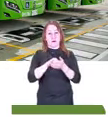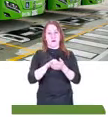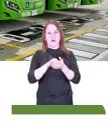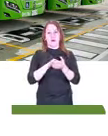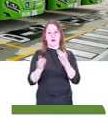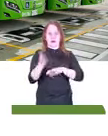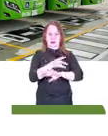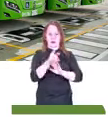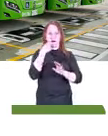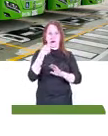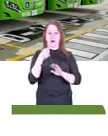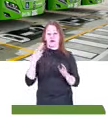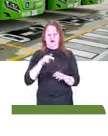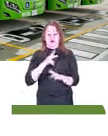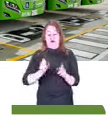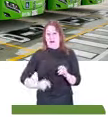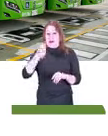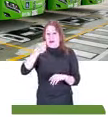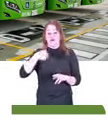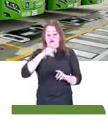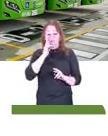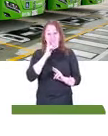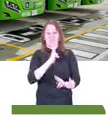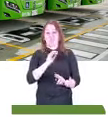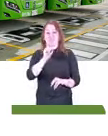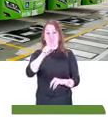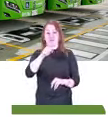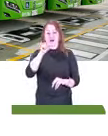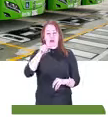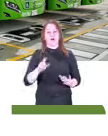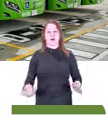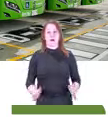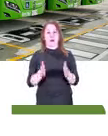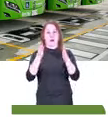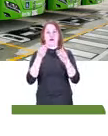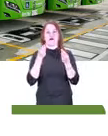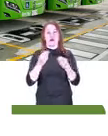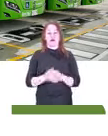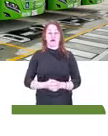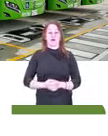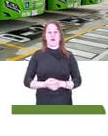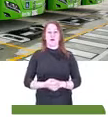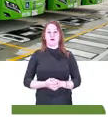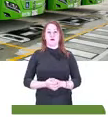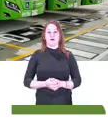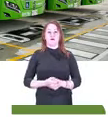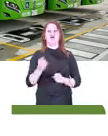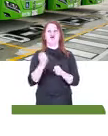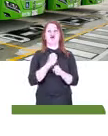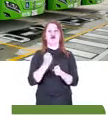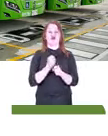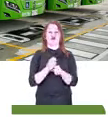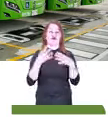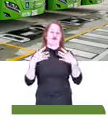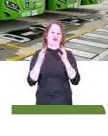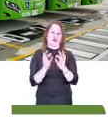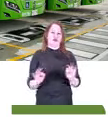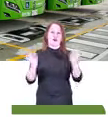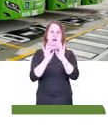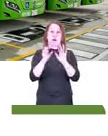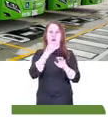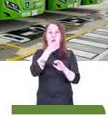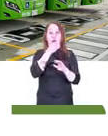al principio, nosotros somos los primeros que reconocemos que tenemos que mejorar todavía muchísimo más. Y por eso el trabajo tan importante que estamos haciendo. La gran